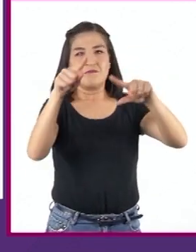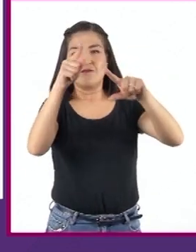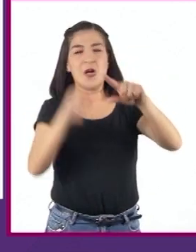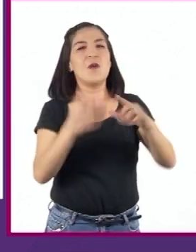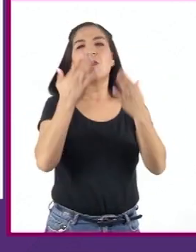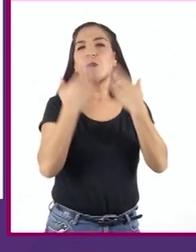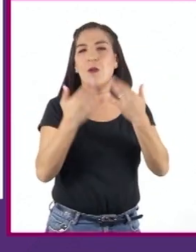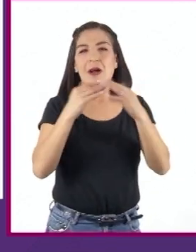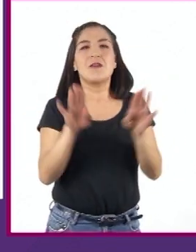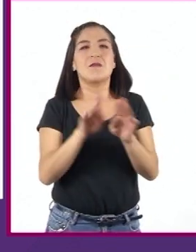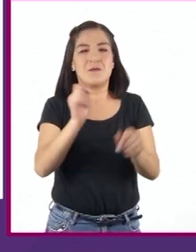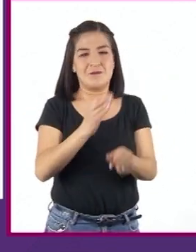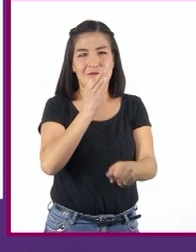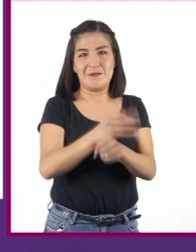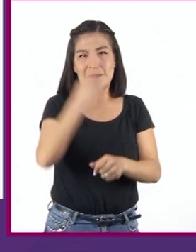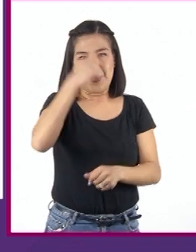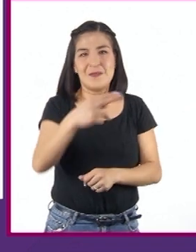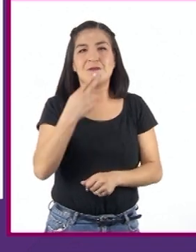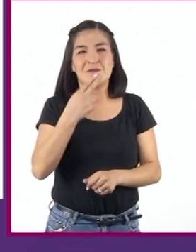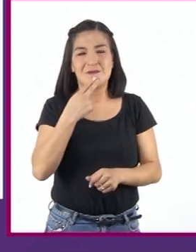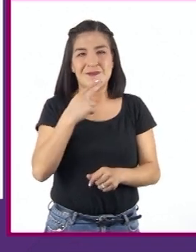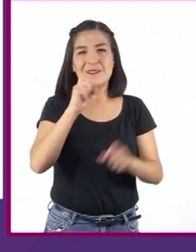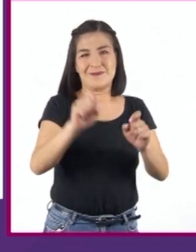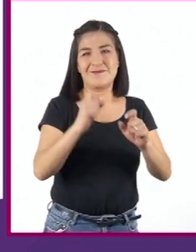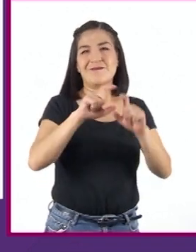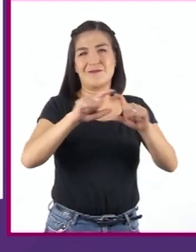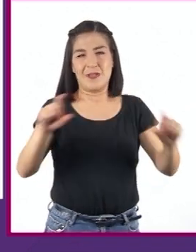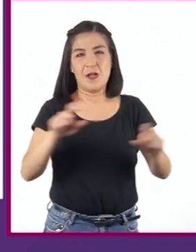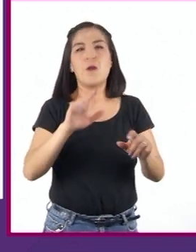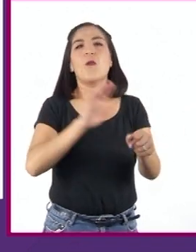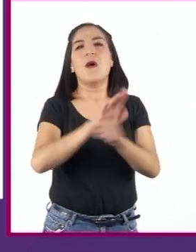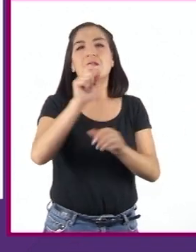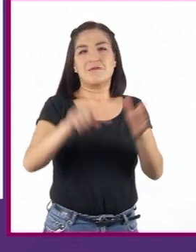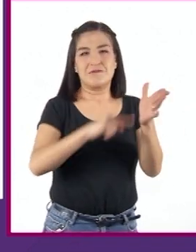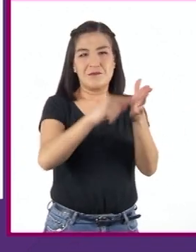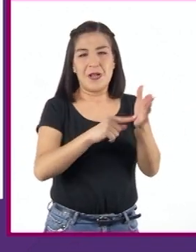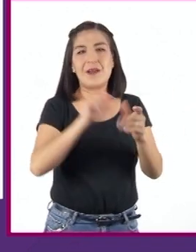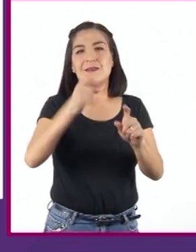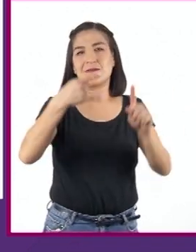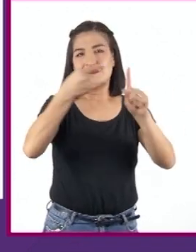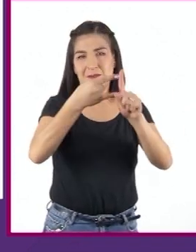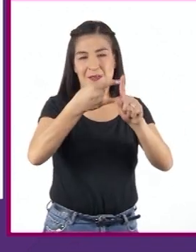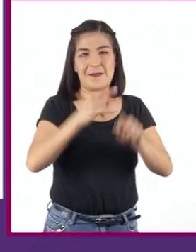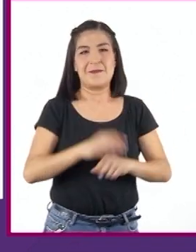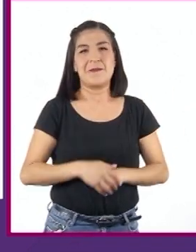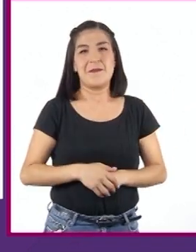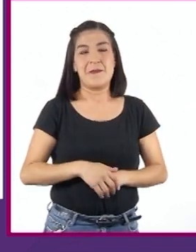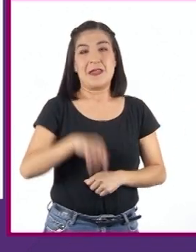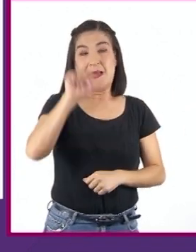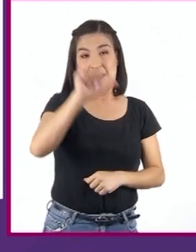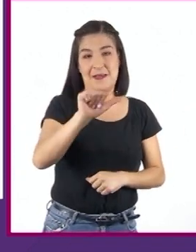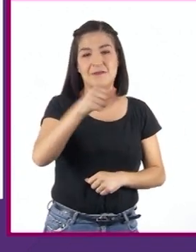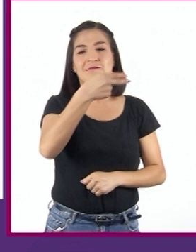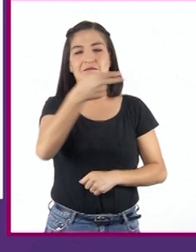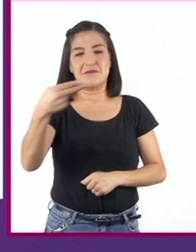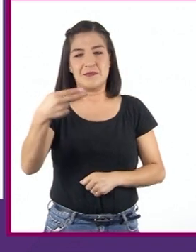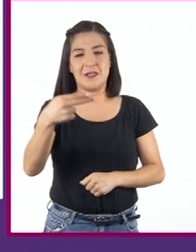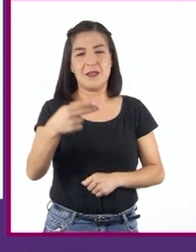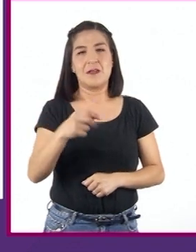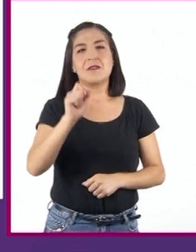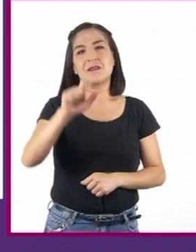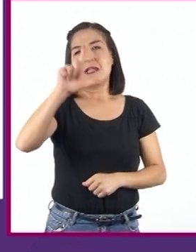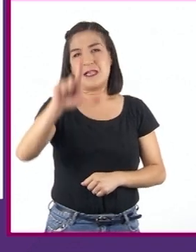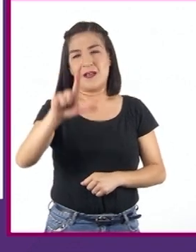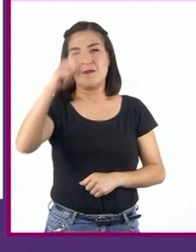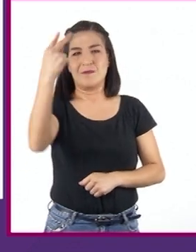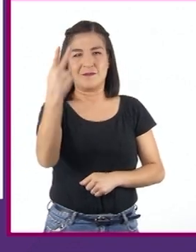es indispensable para utilizar la fórmula del área del cuadrado. Área es igual con lado al cuadrado.